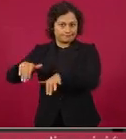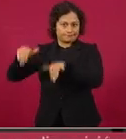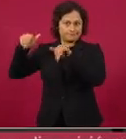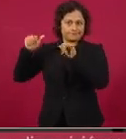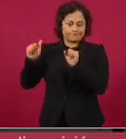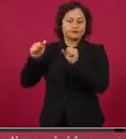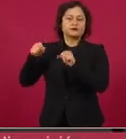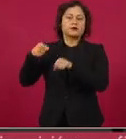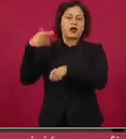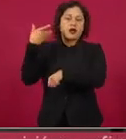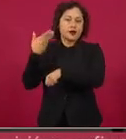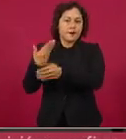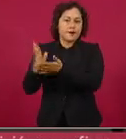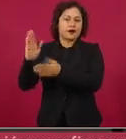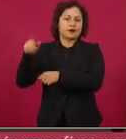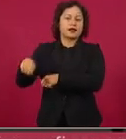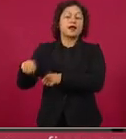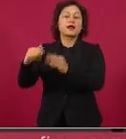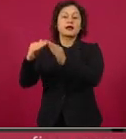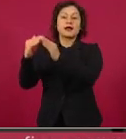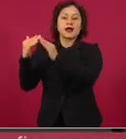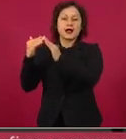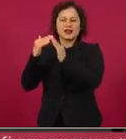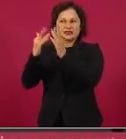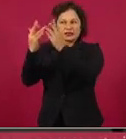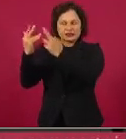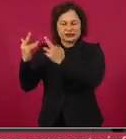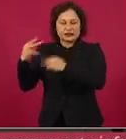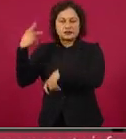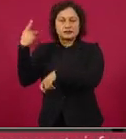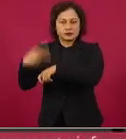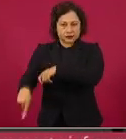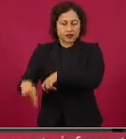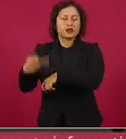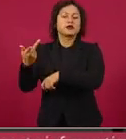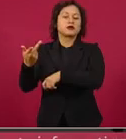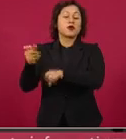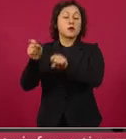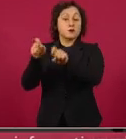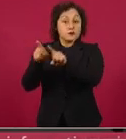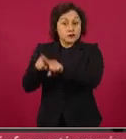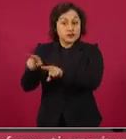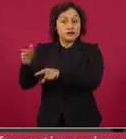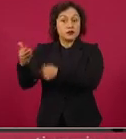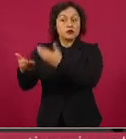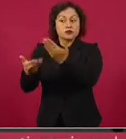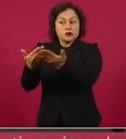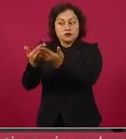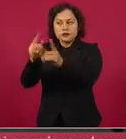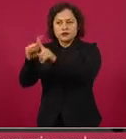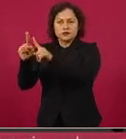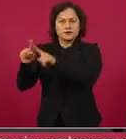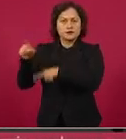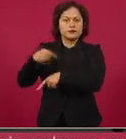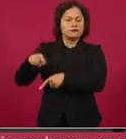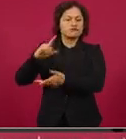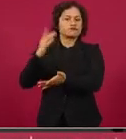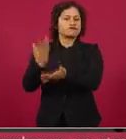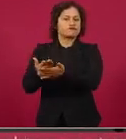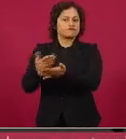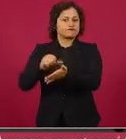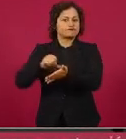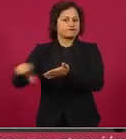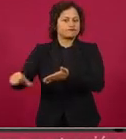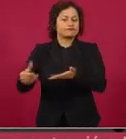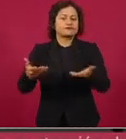el derrumbe y que además dejaron sin servicios a un buen sector amplio de esa población. Con todo